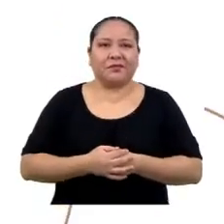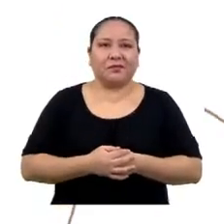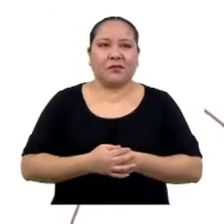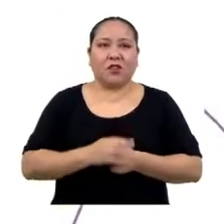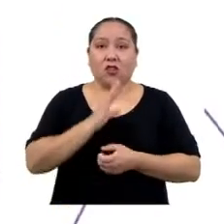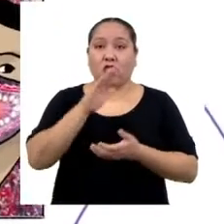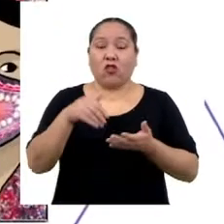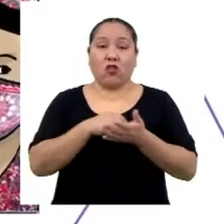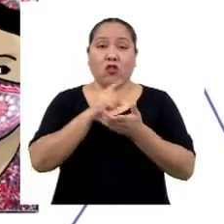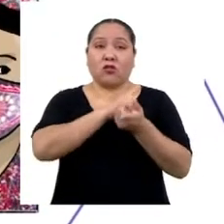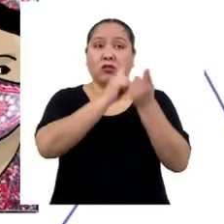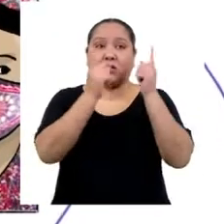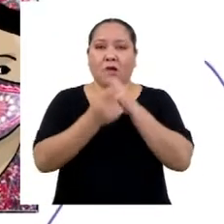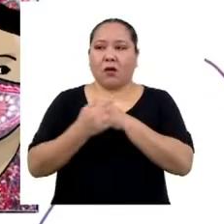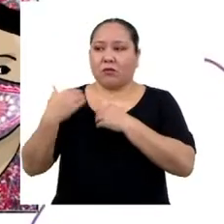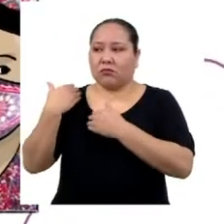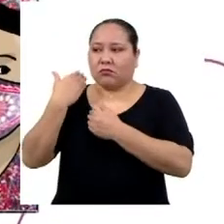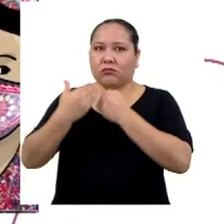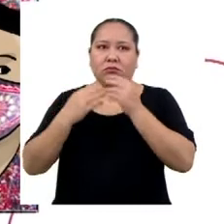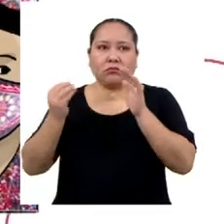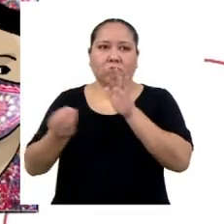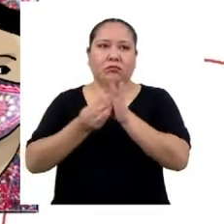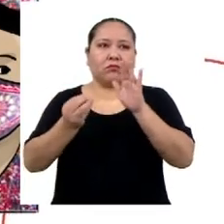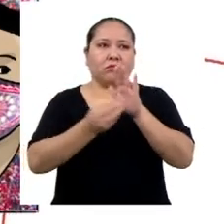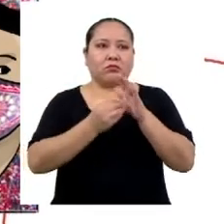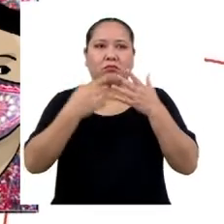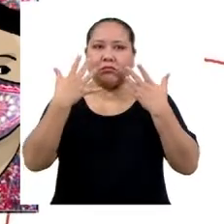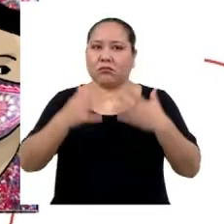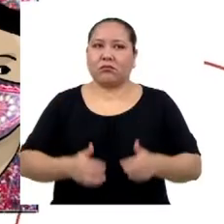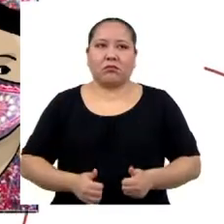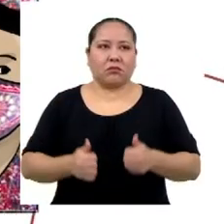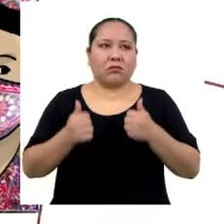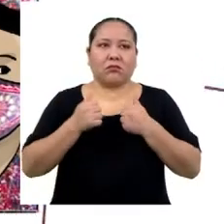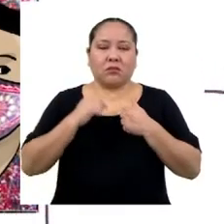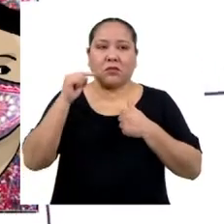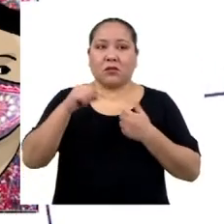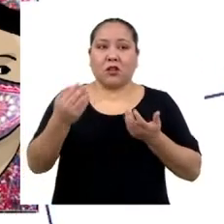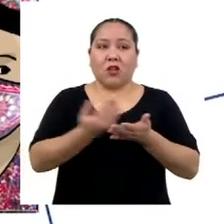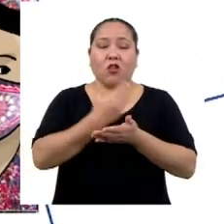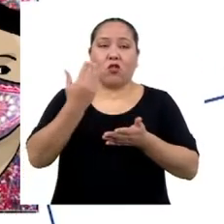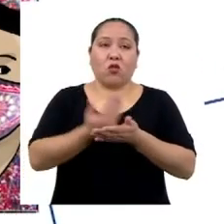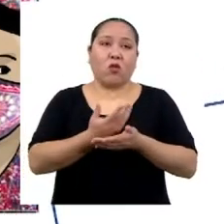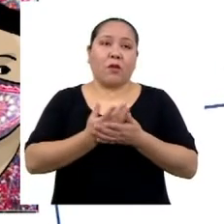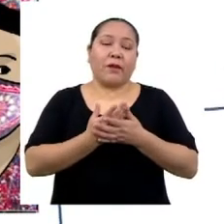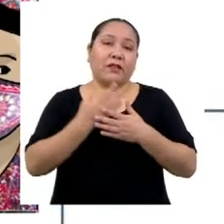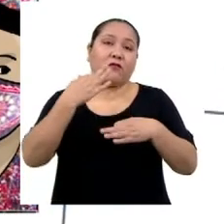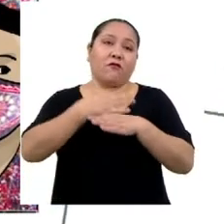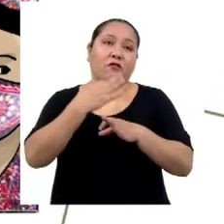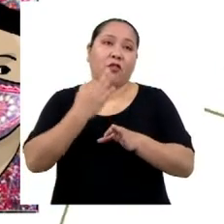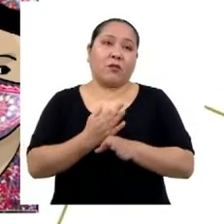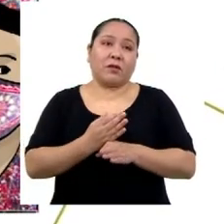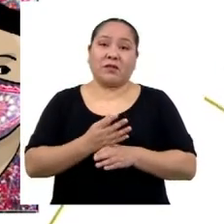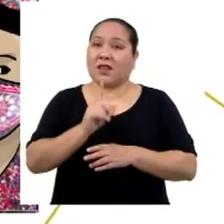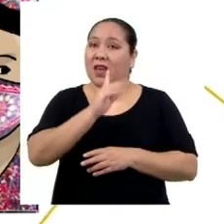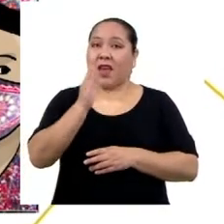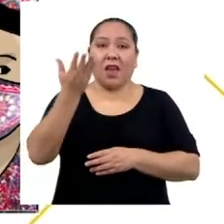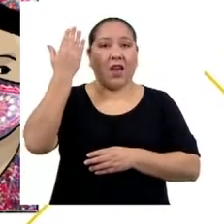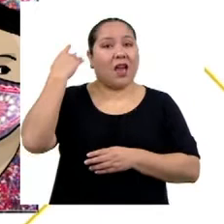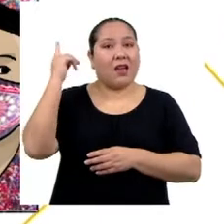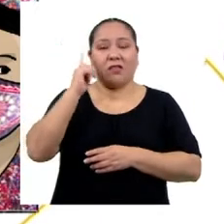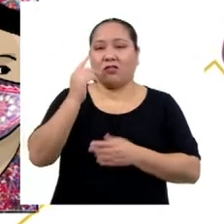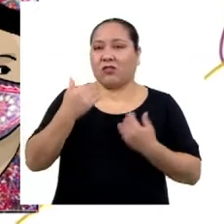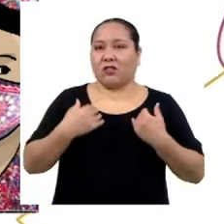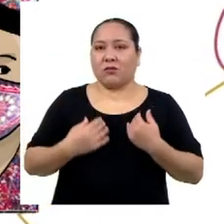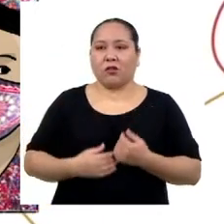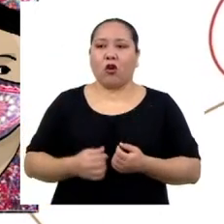todos los cambios que hemos ido incorporando a nuestra vida. Esos nuevos hábitos que antes no teníamos, como ir a